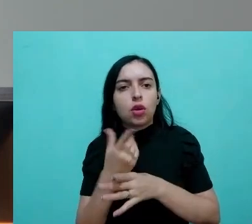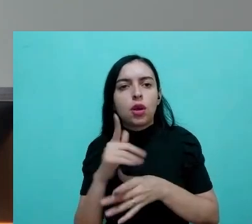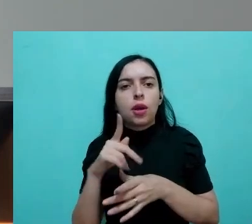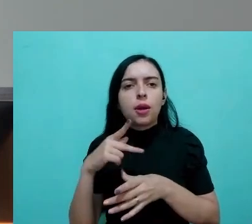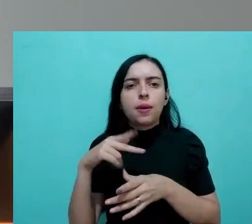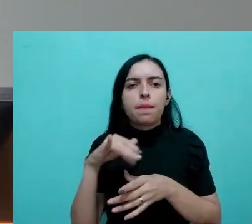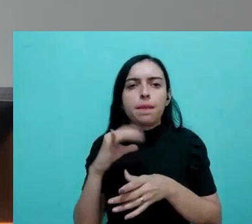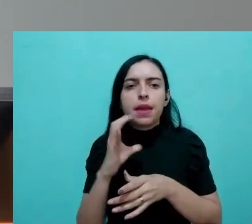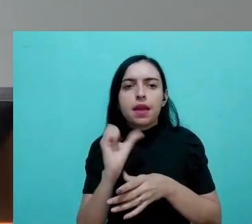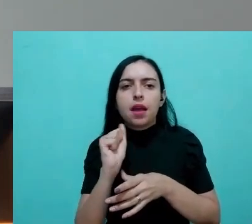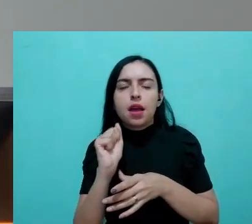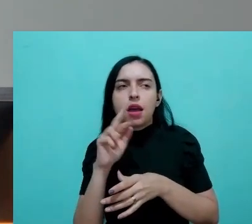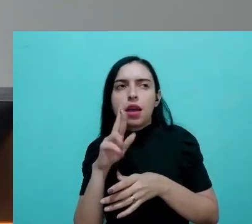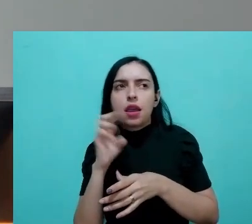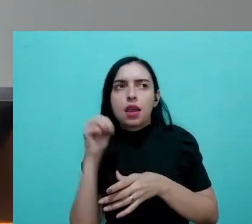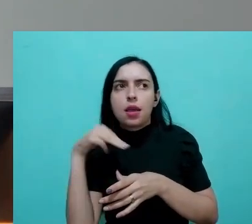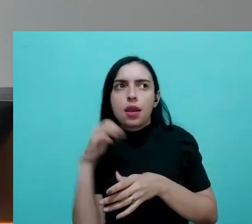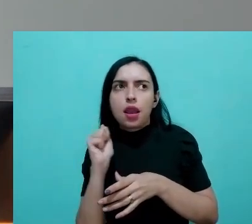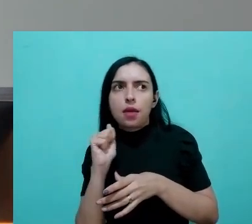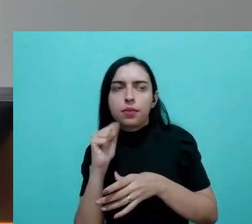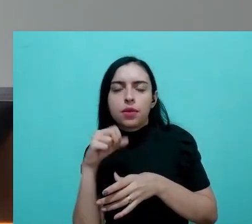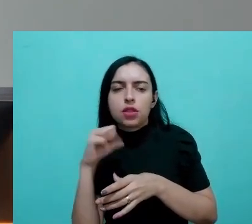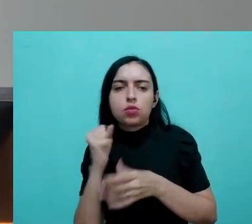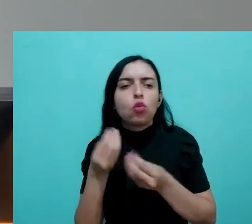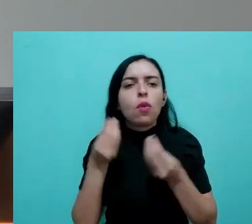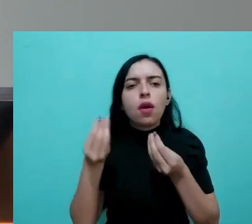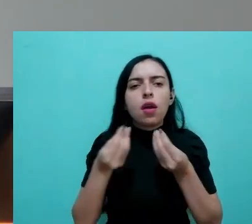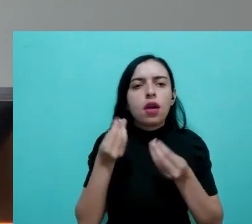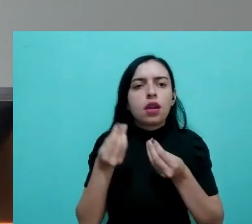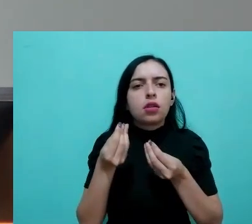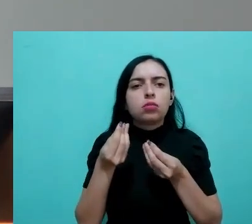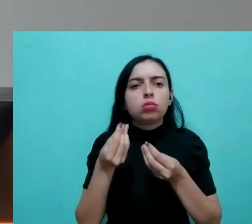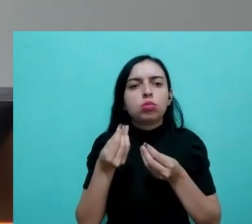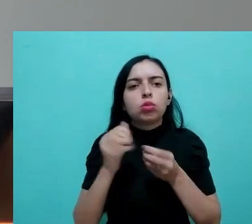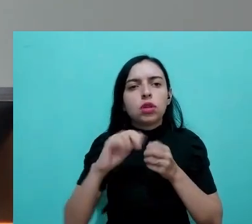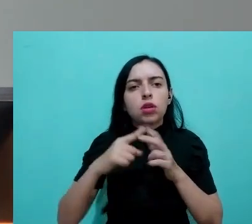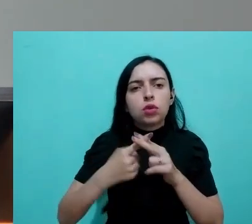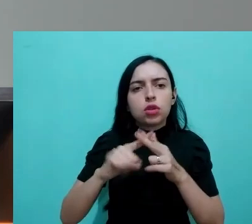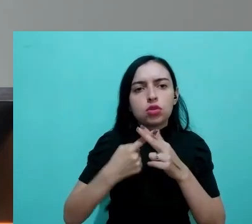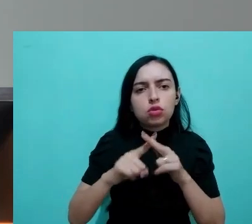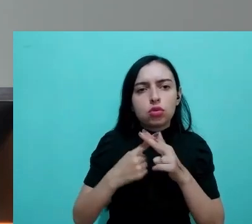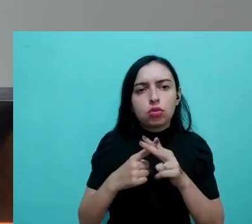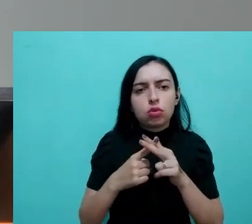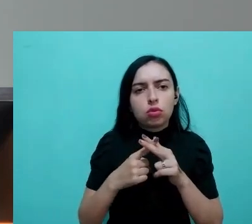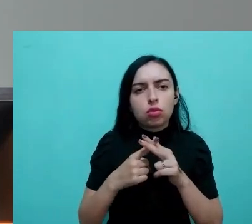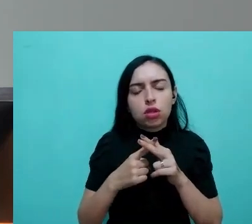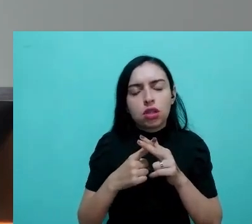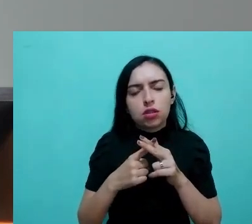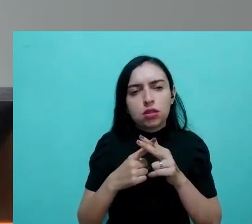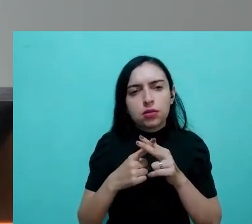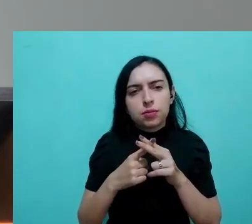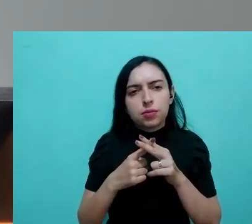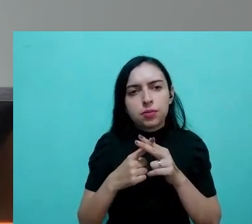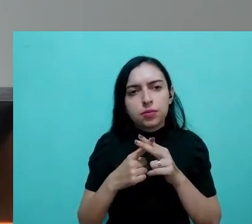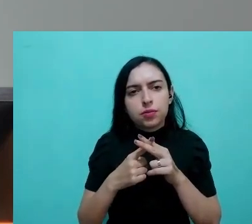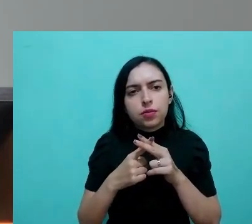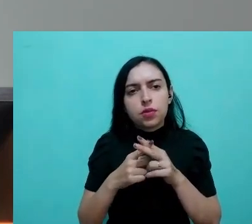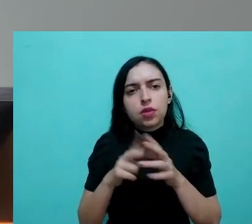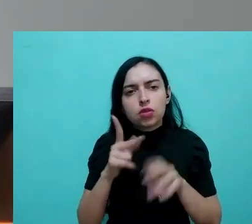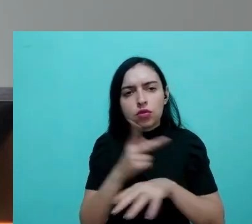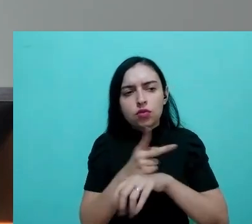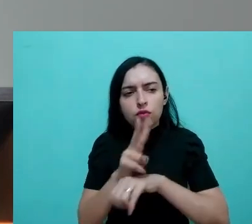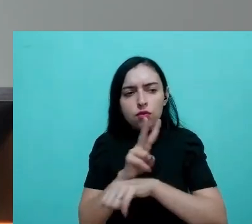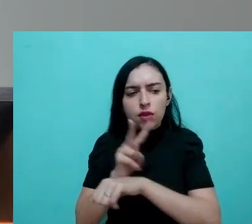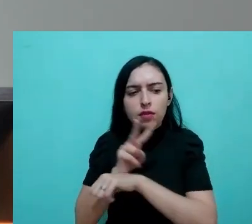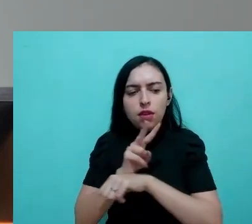Francia. Era una de las funciones del Consejo de los Ancianos verificar la constitucionalidad de